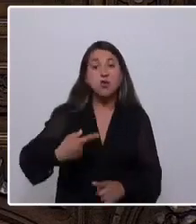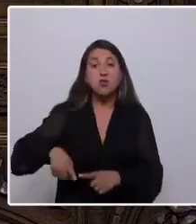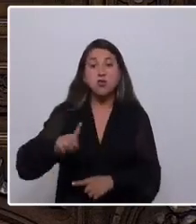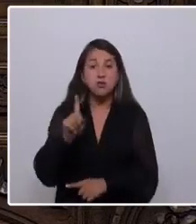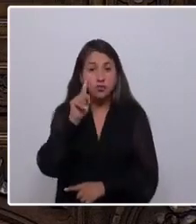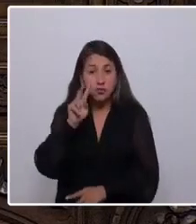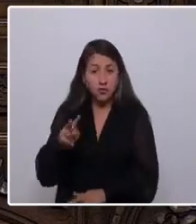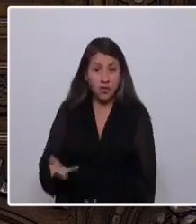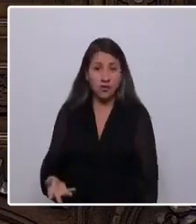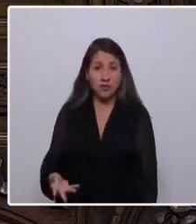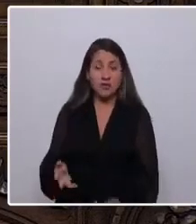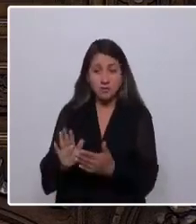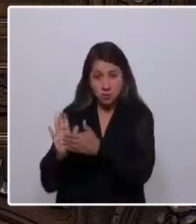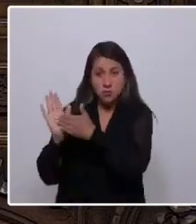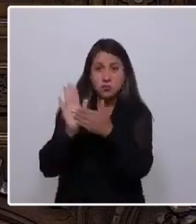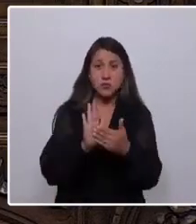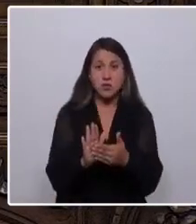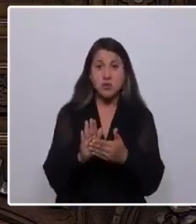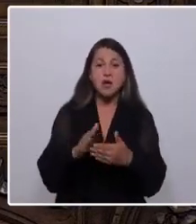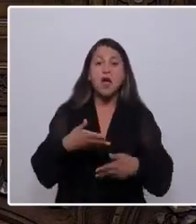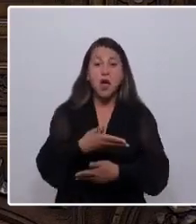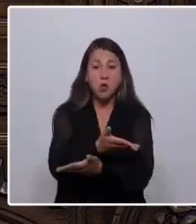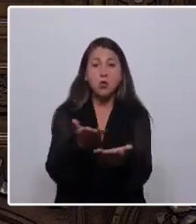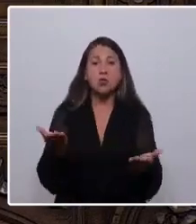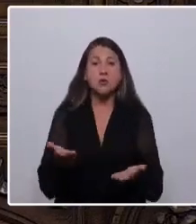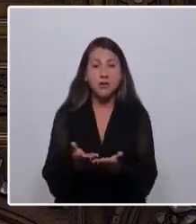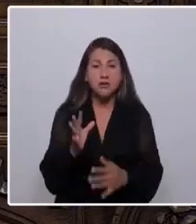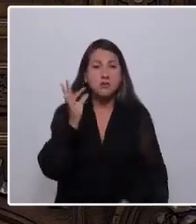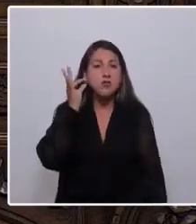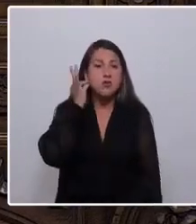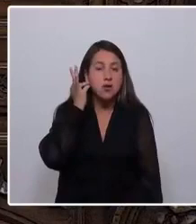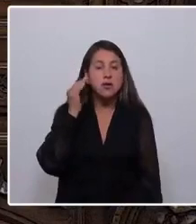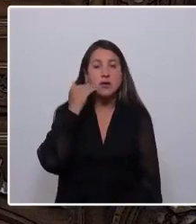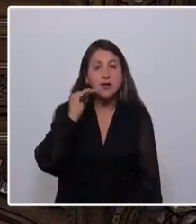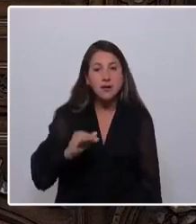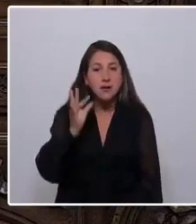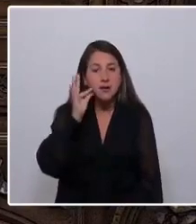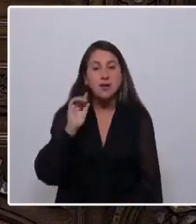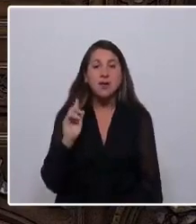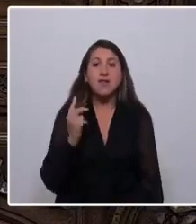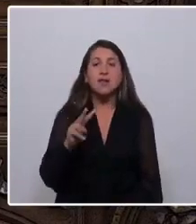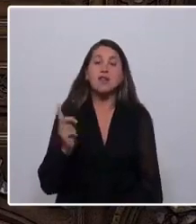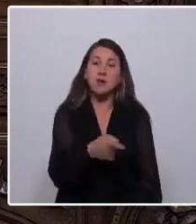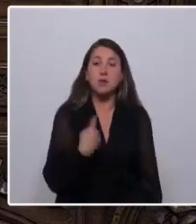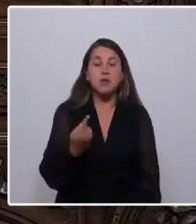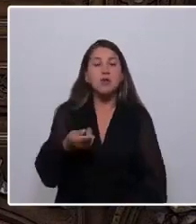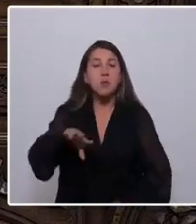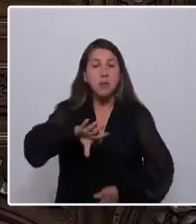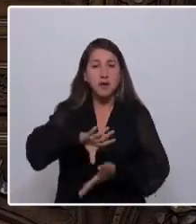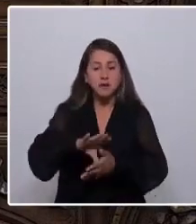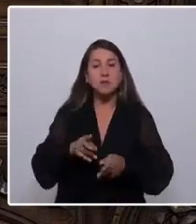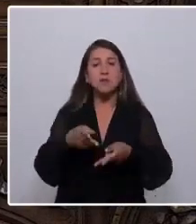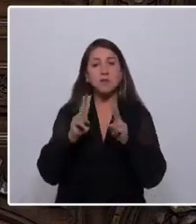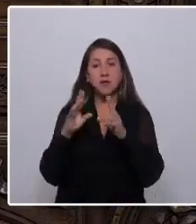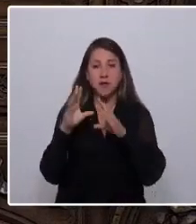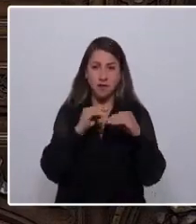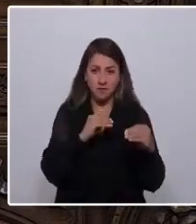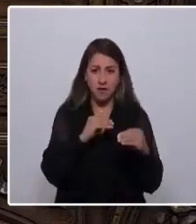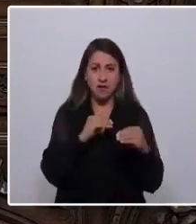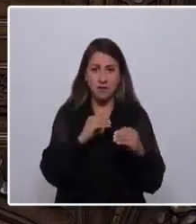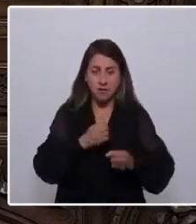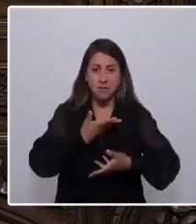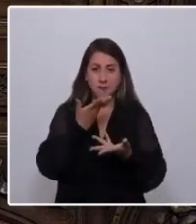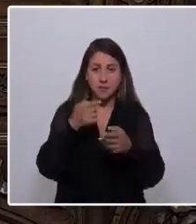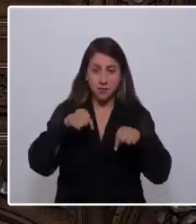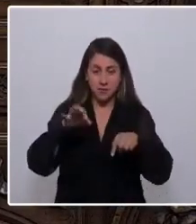ven. A ustedes, mujeres y niñas de nuestro país, permítanme hablarles desde este